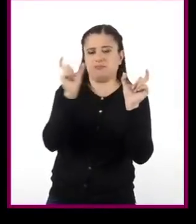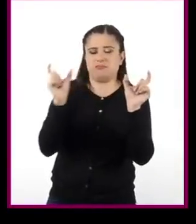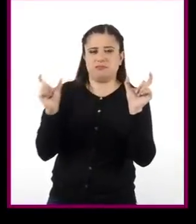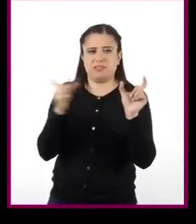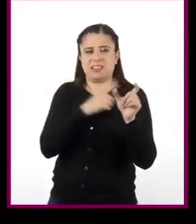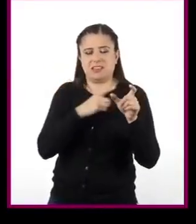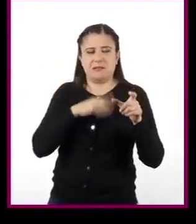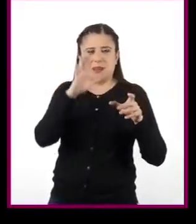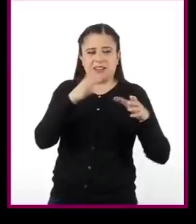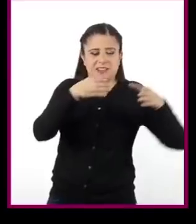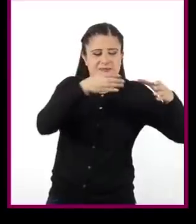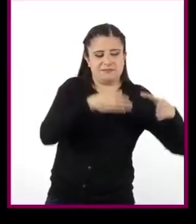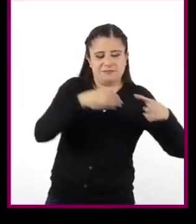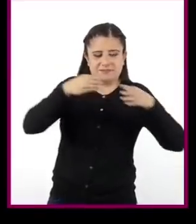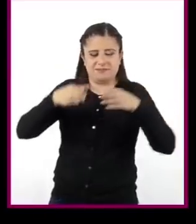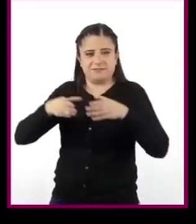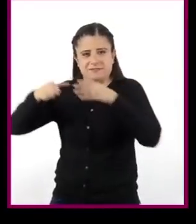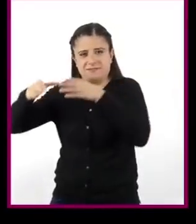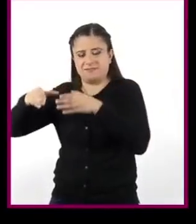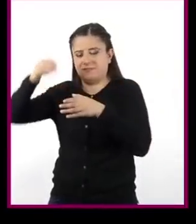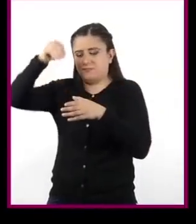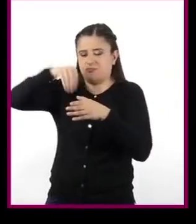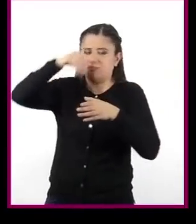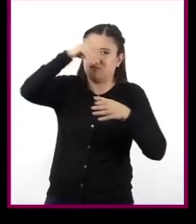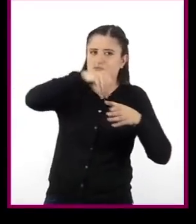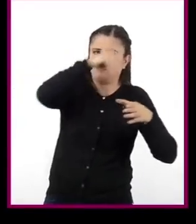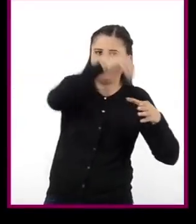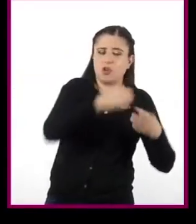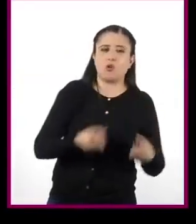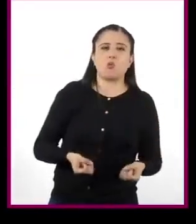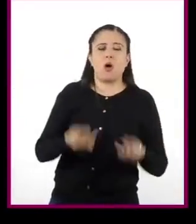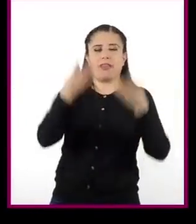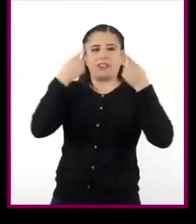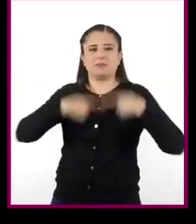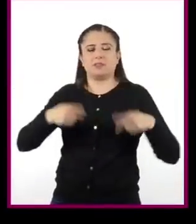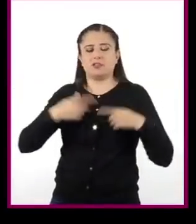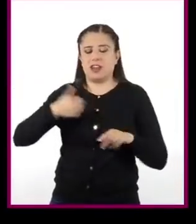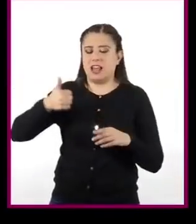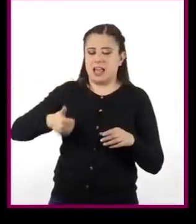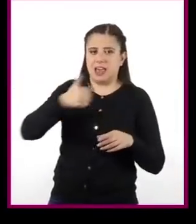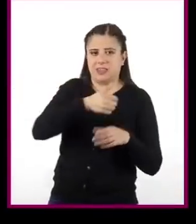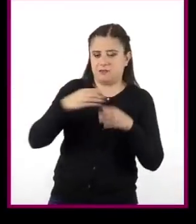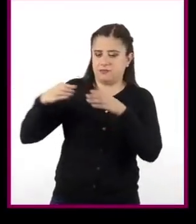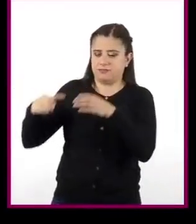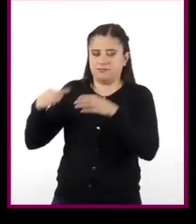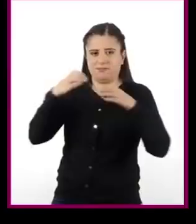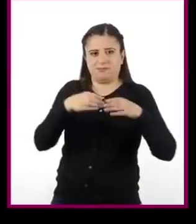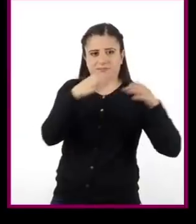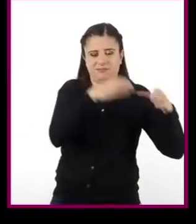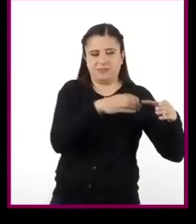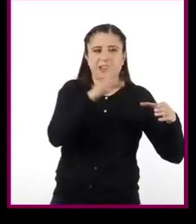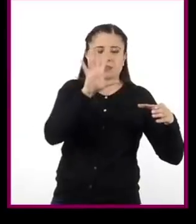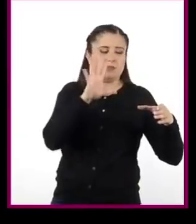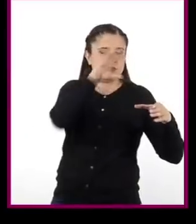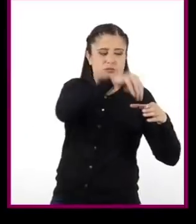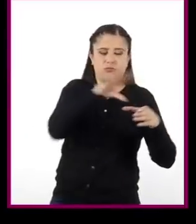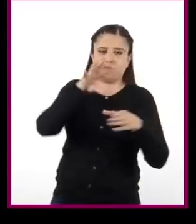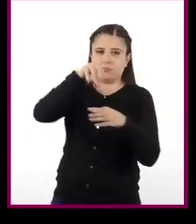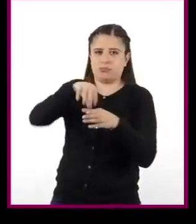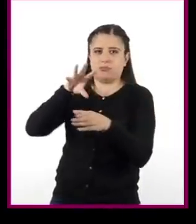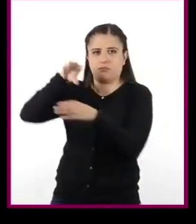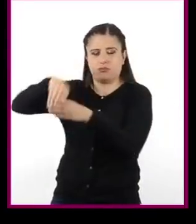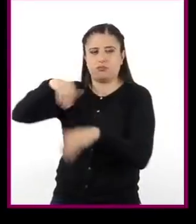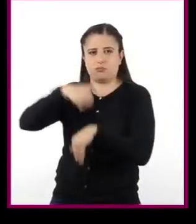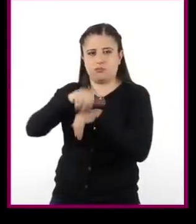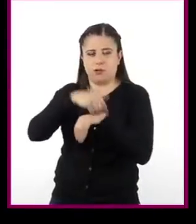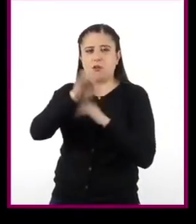acomodadas en cubetas, digamos, para pensar cuántas personas hay en cada cubeta, ¿ok? Entonces vamos a hacer un ejemplo, este ejemplo